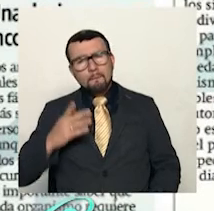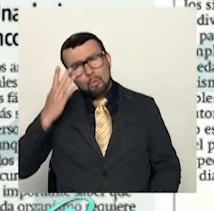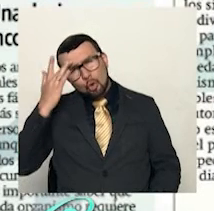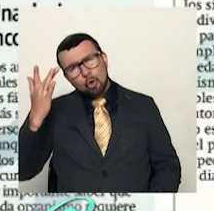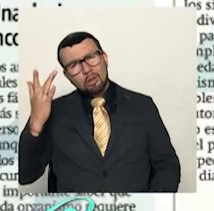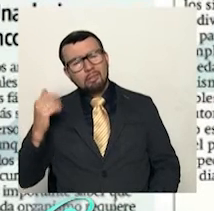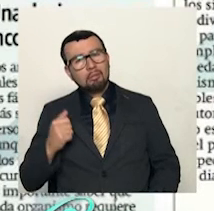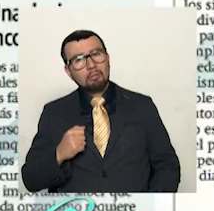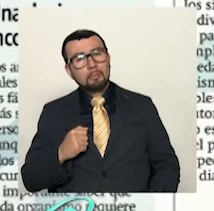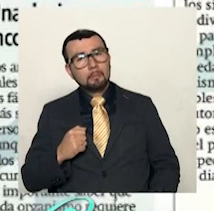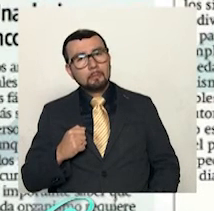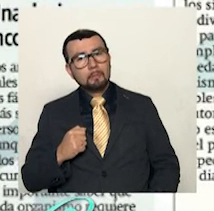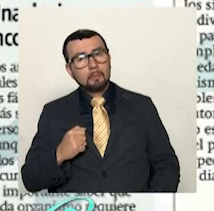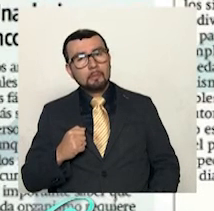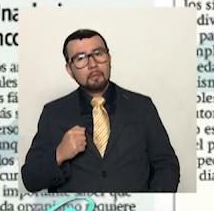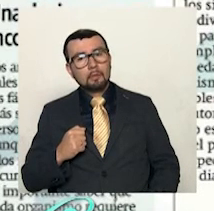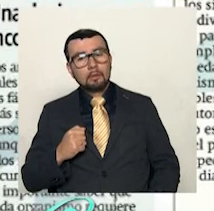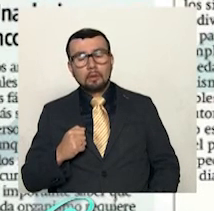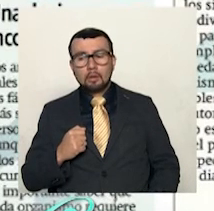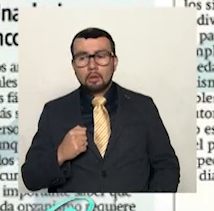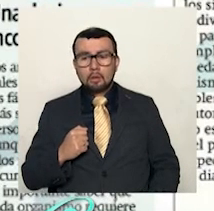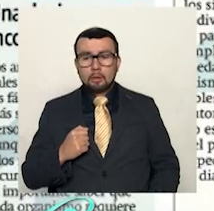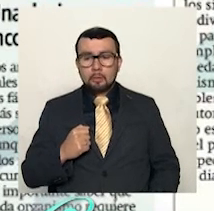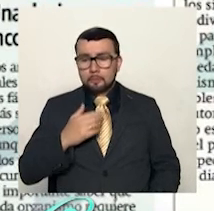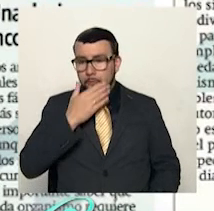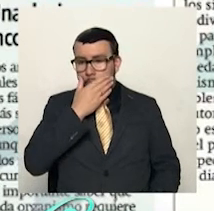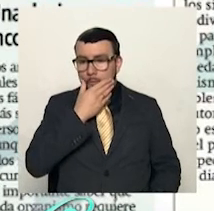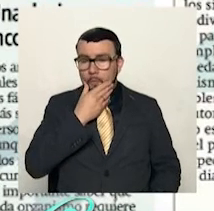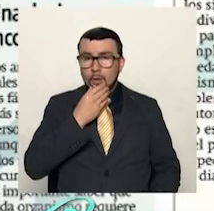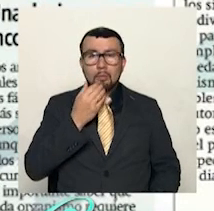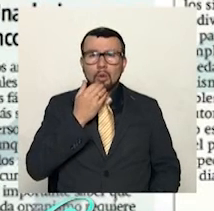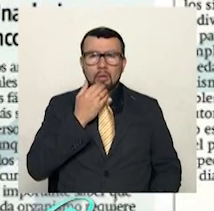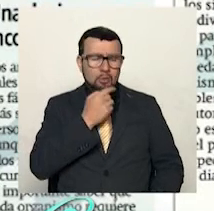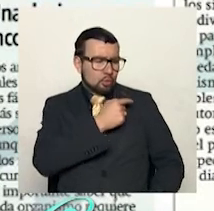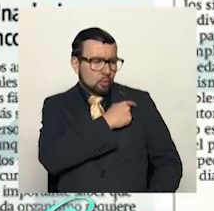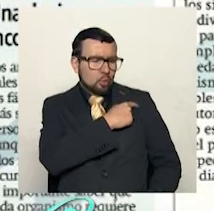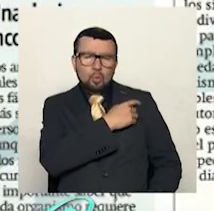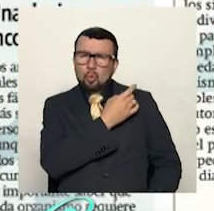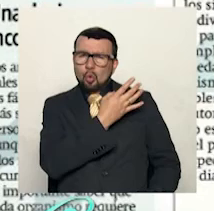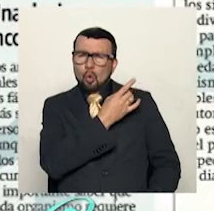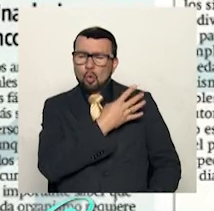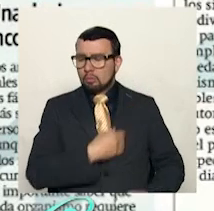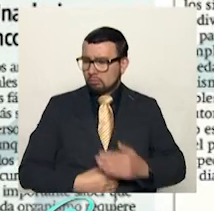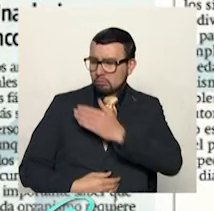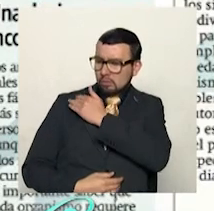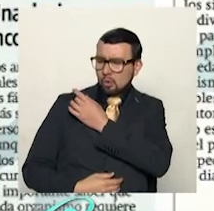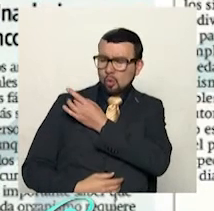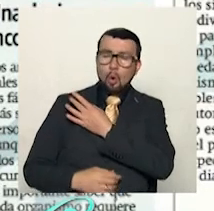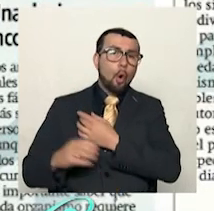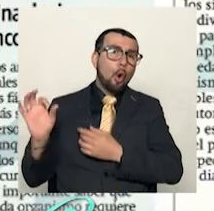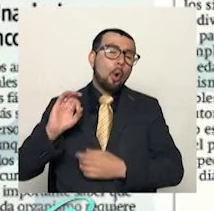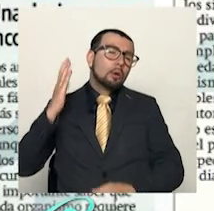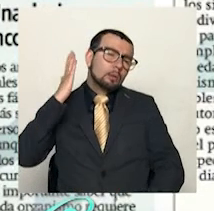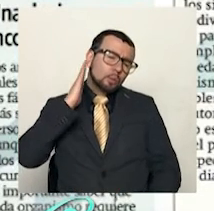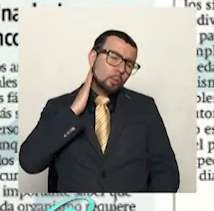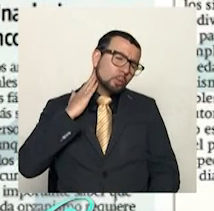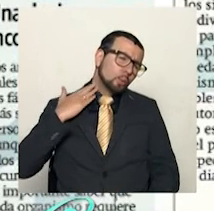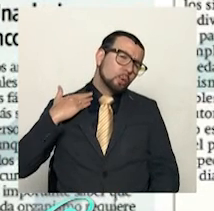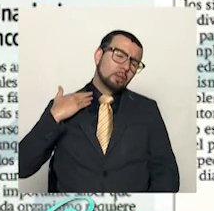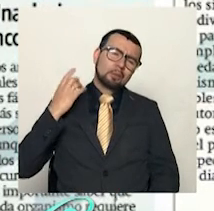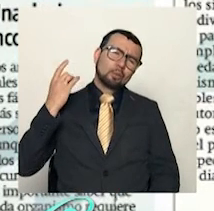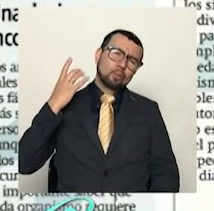doctor Fernando Calvo, un hombro puede doler o la misma nuca puede